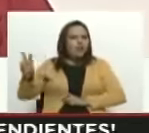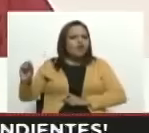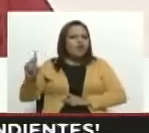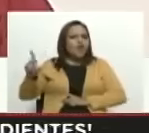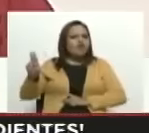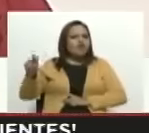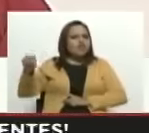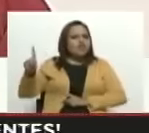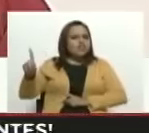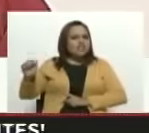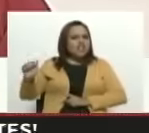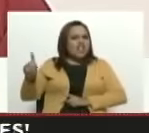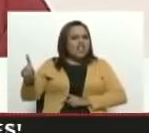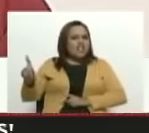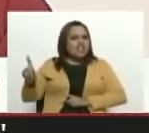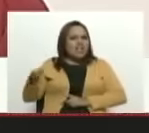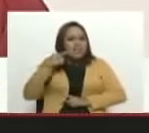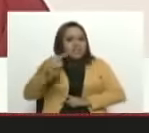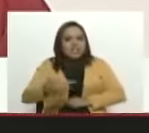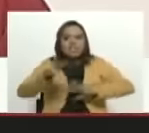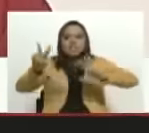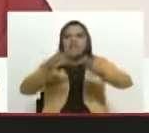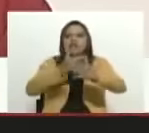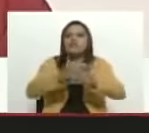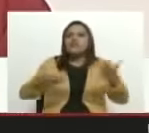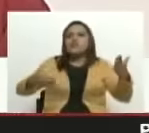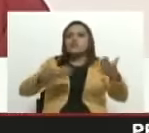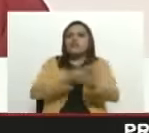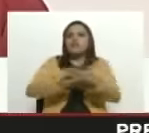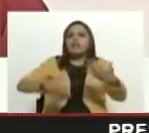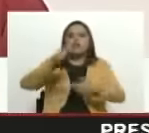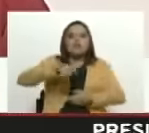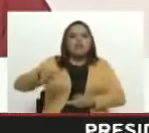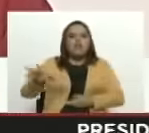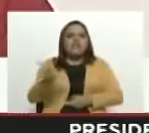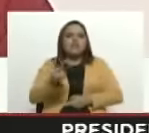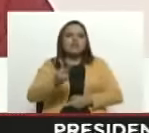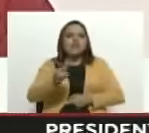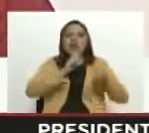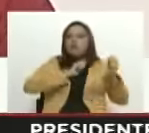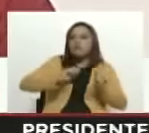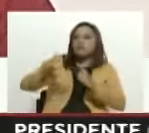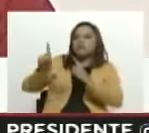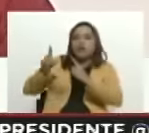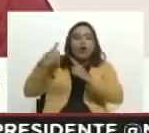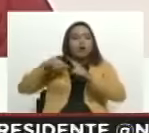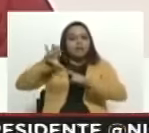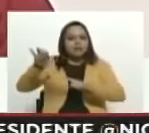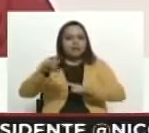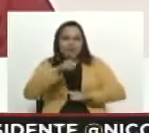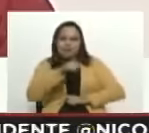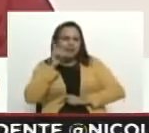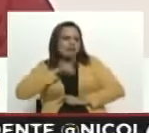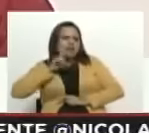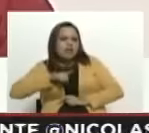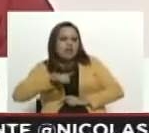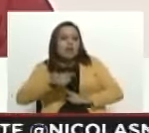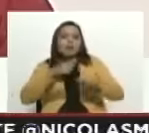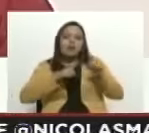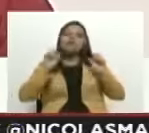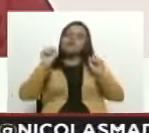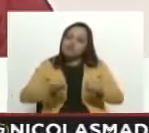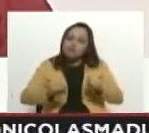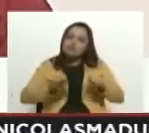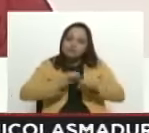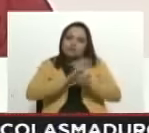de venezolanos. Nunca esos niveles. Eso no es verdad. Ellos cobran por decir ese número. Pero no podemos negar que un gran número de